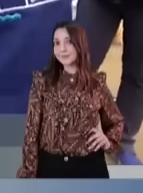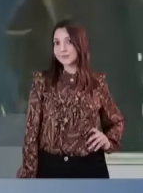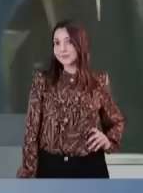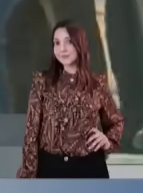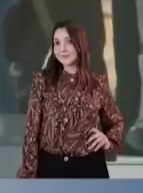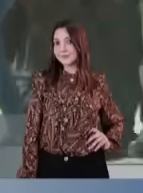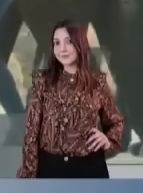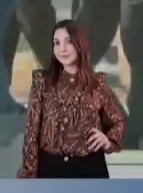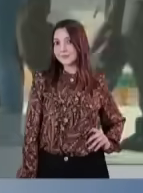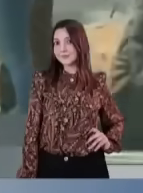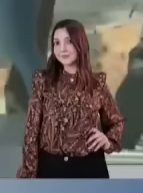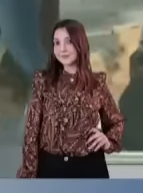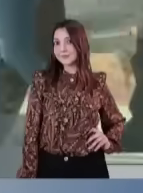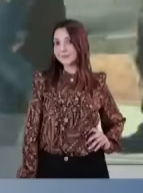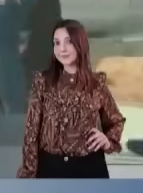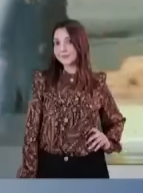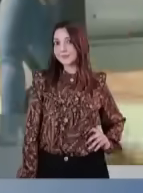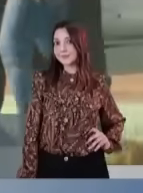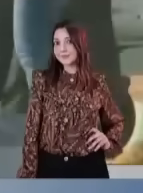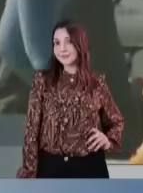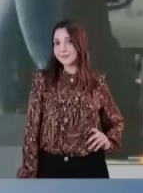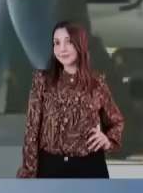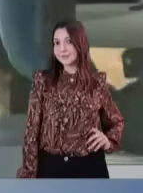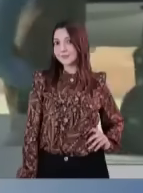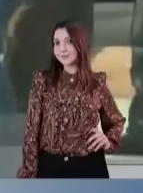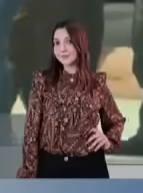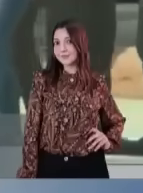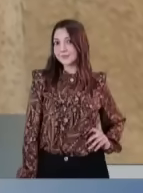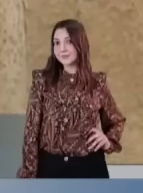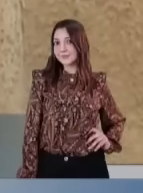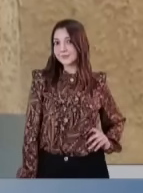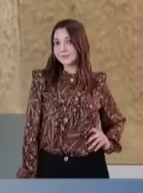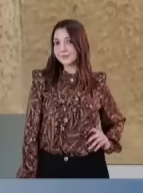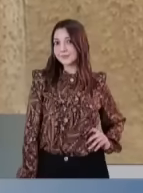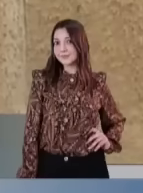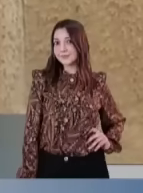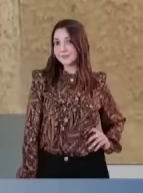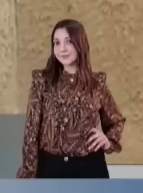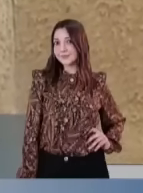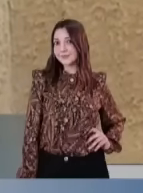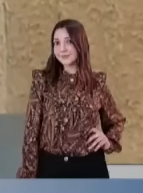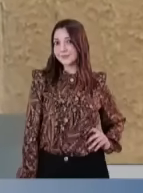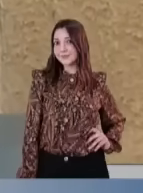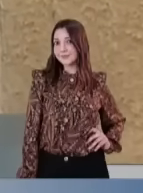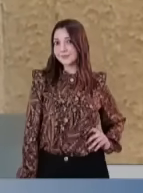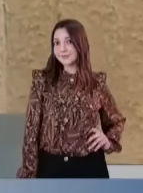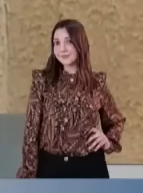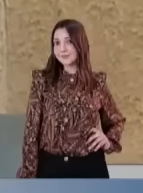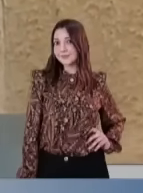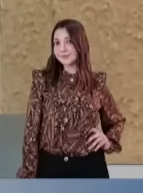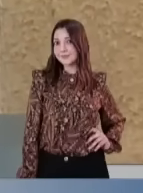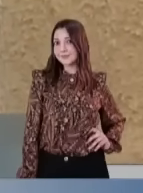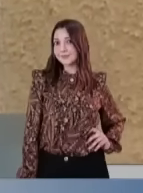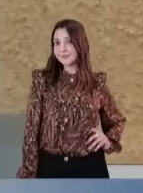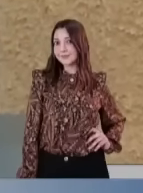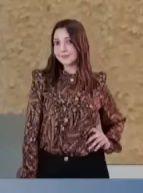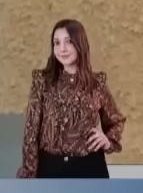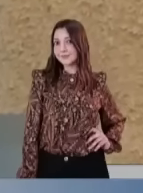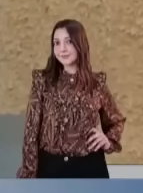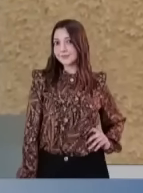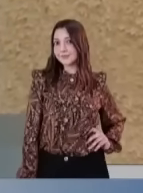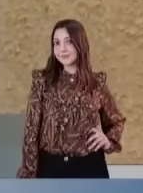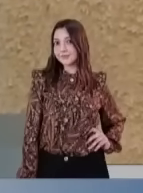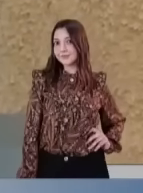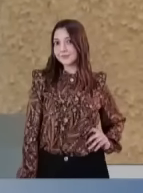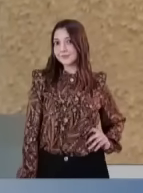meses insistentemente tanto Natalia Piergentile como Paulina Ovanovich, los dos líderes de los partidos del socialismo democrático en